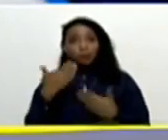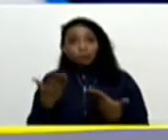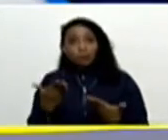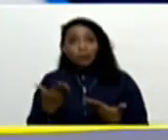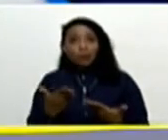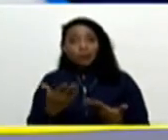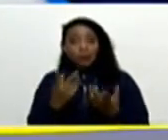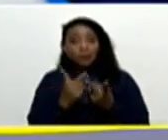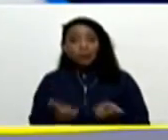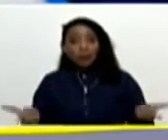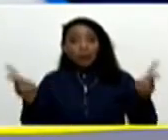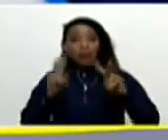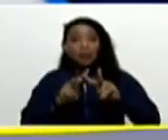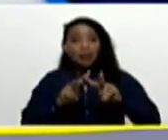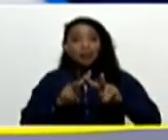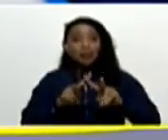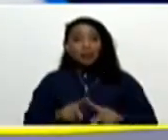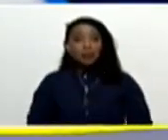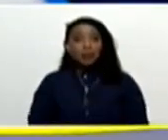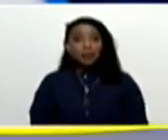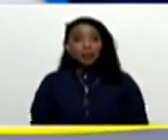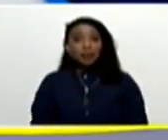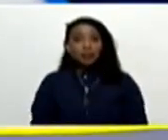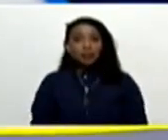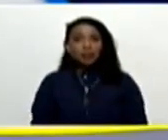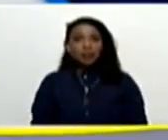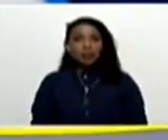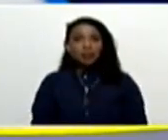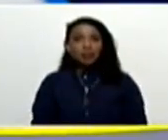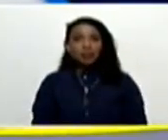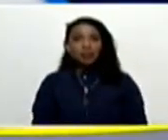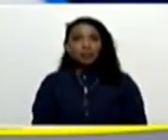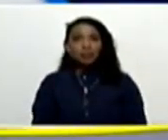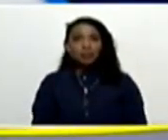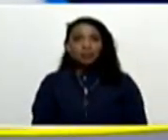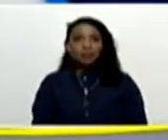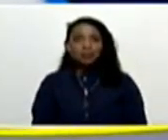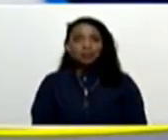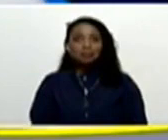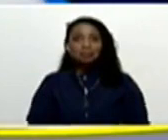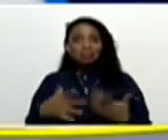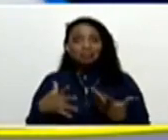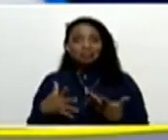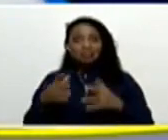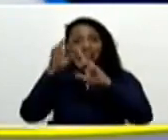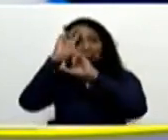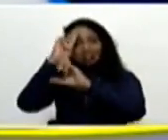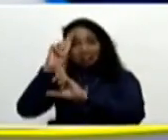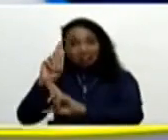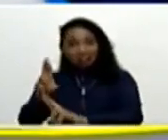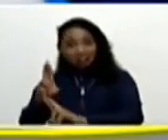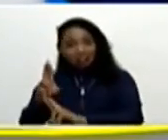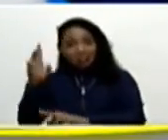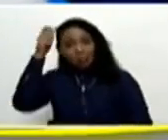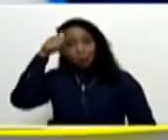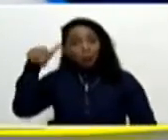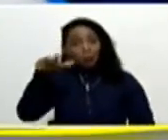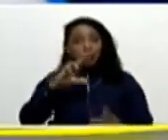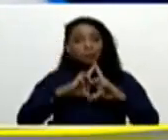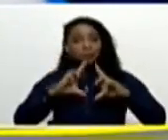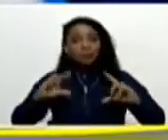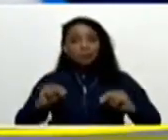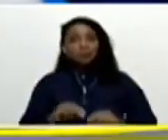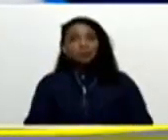el valor, la decisión del pueblo nicaragüense, la admiración y el respeto que Fidel tenía al pueblo nicaragüense.